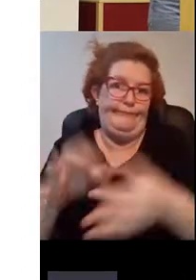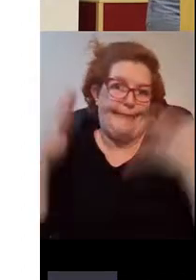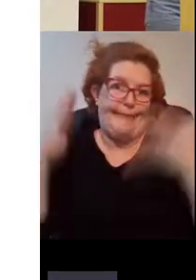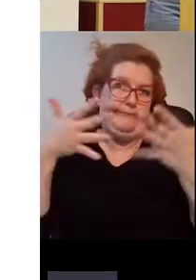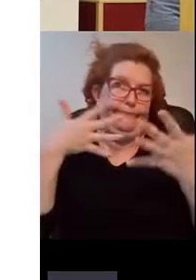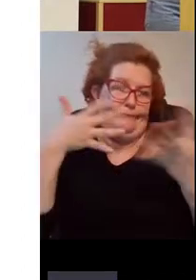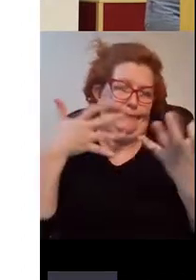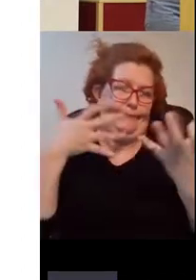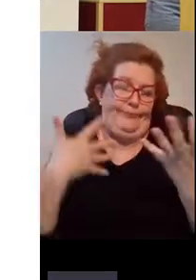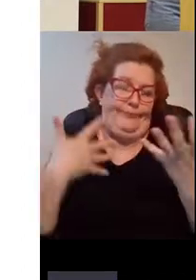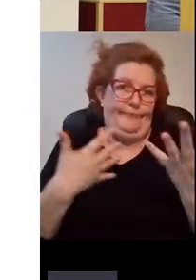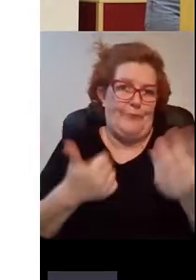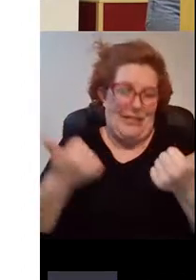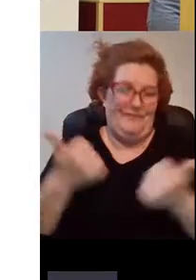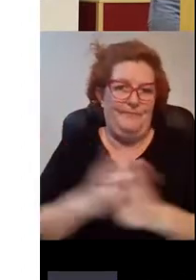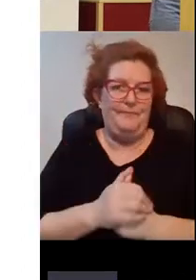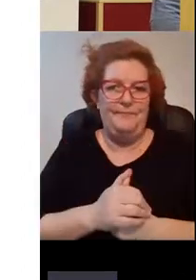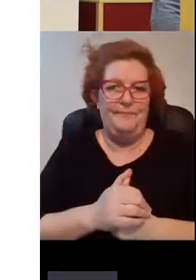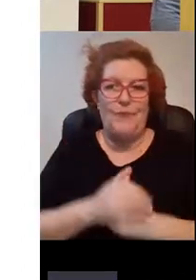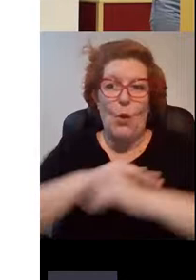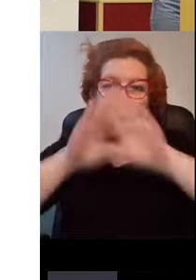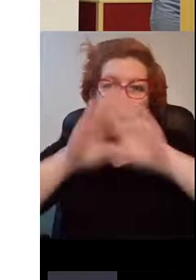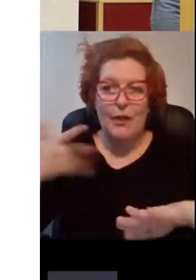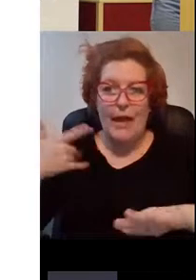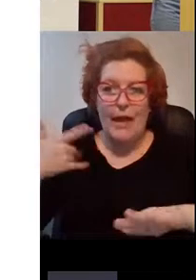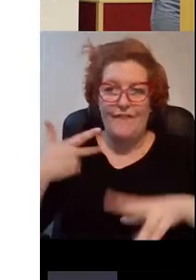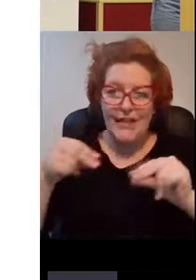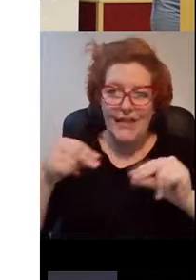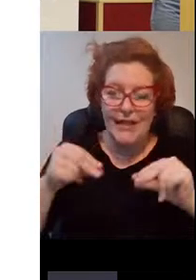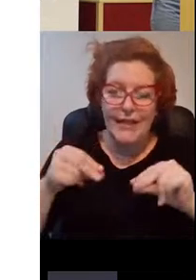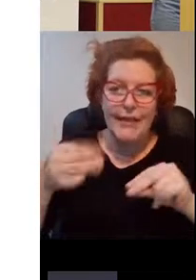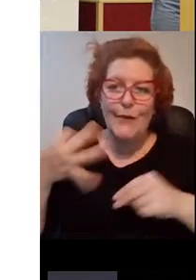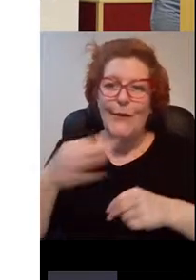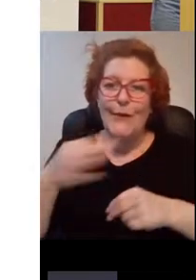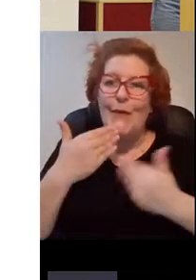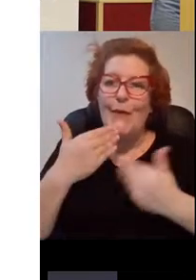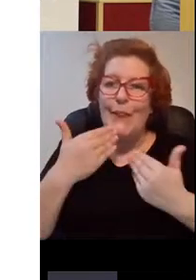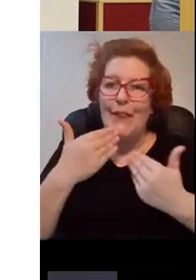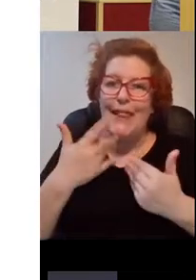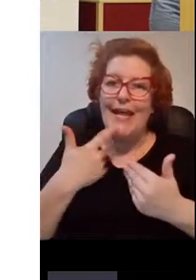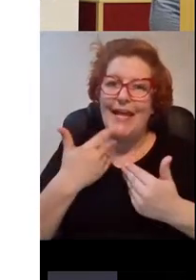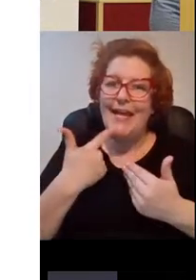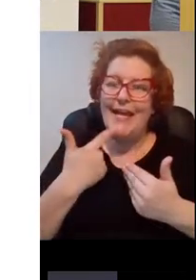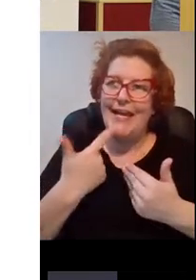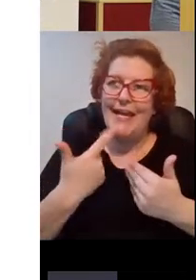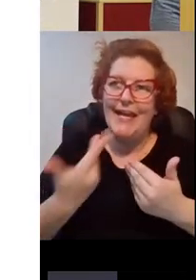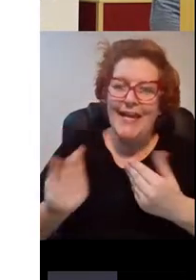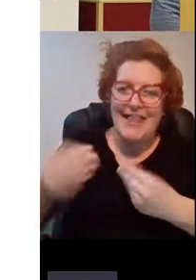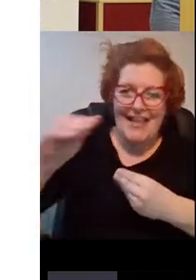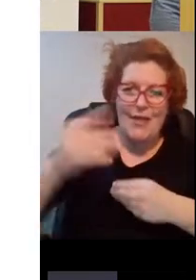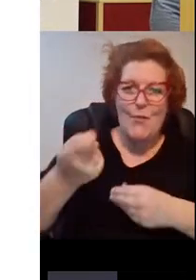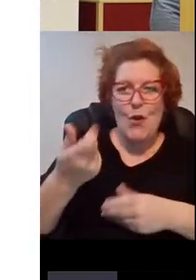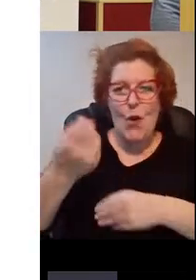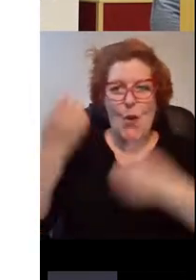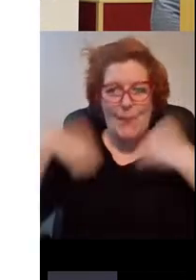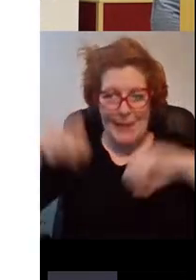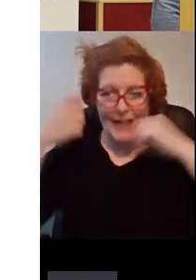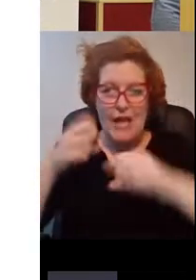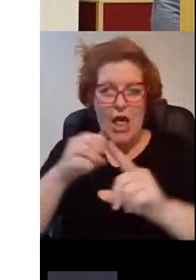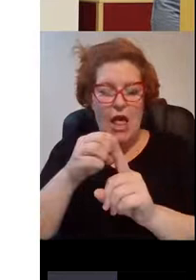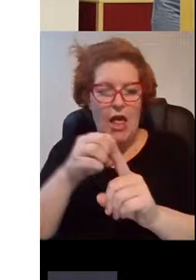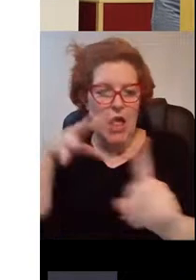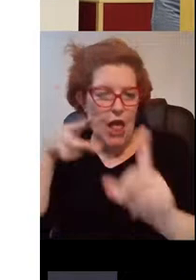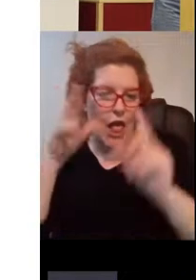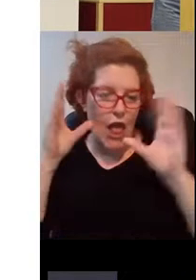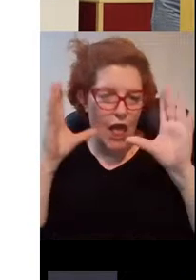se ve mejor. Vale, por último ya está, simplemente añadir que es una práctica, es un tipo de enfoque que está muy bien